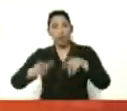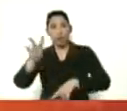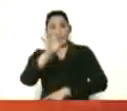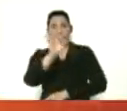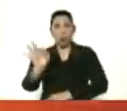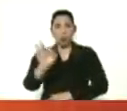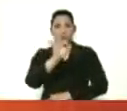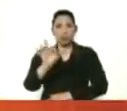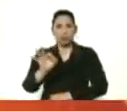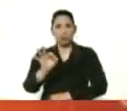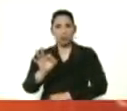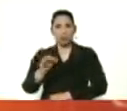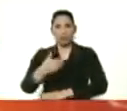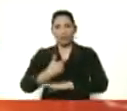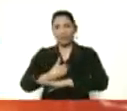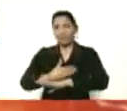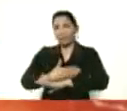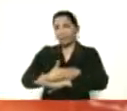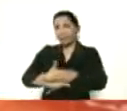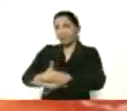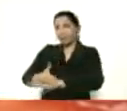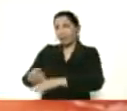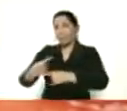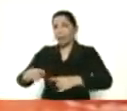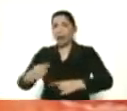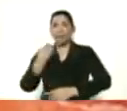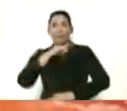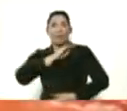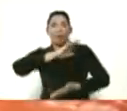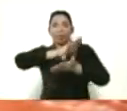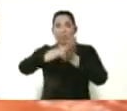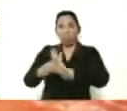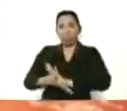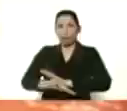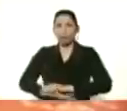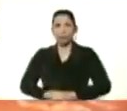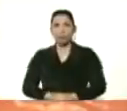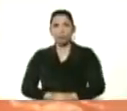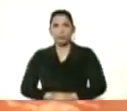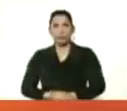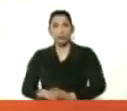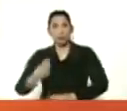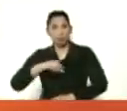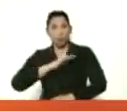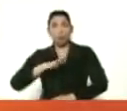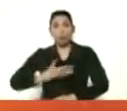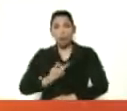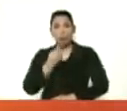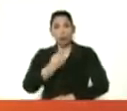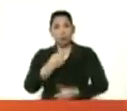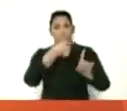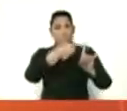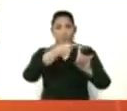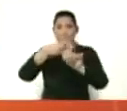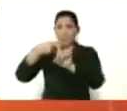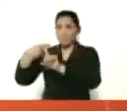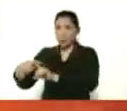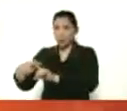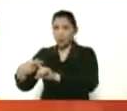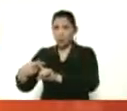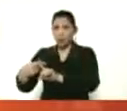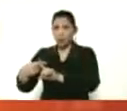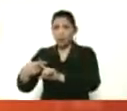12% va a tardar mucho para que la pandemia pase. Pudiéramos decir que si sumas 66